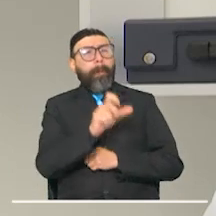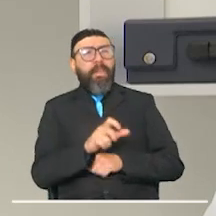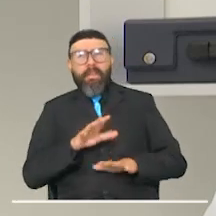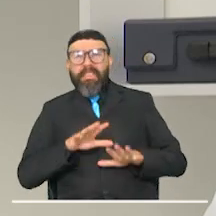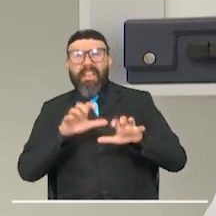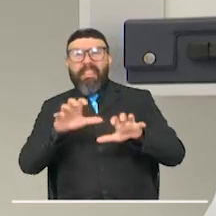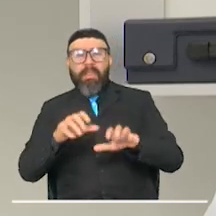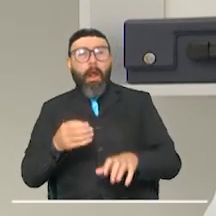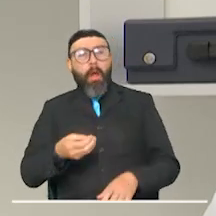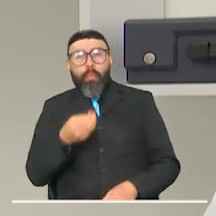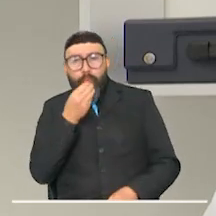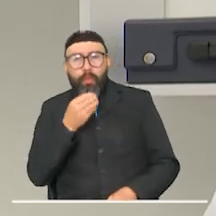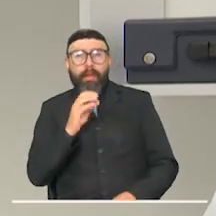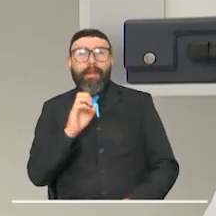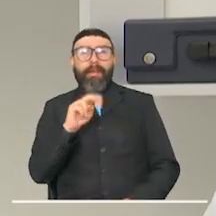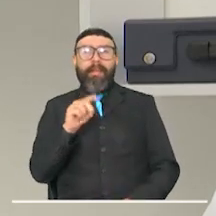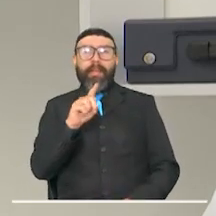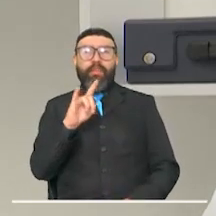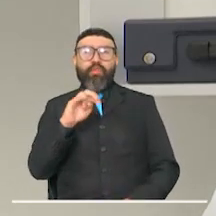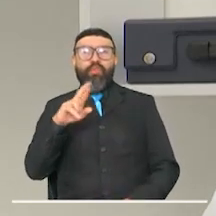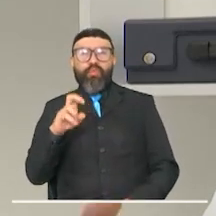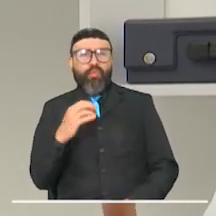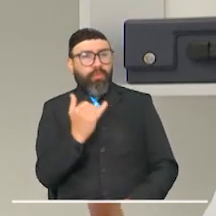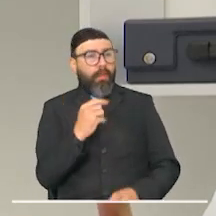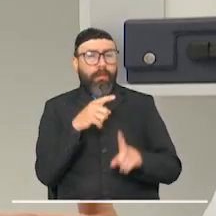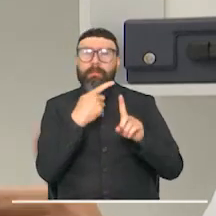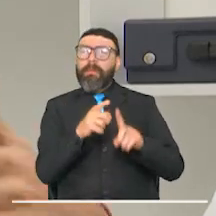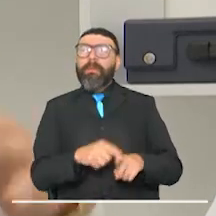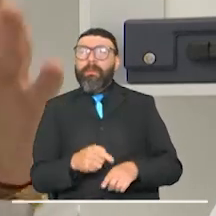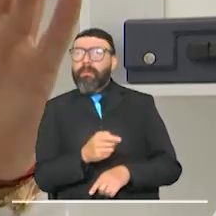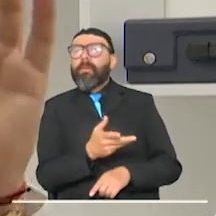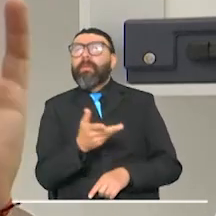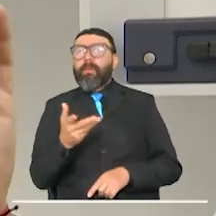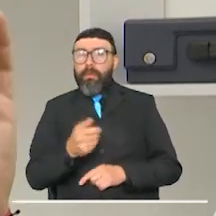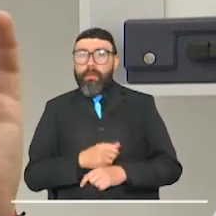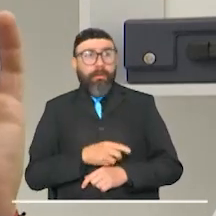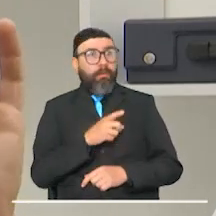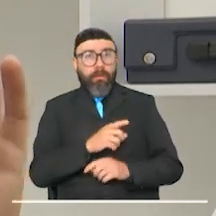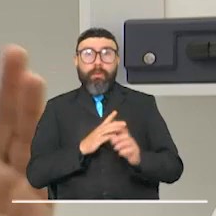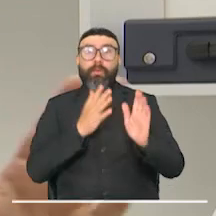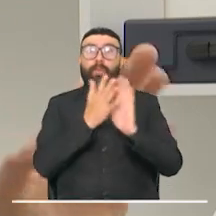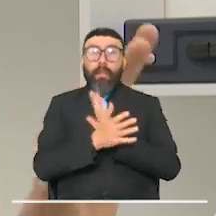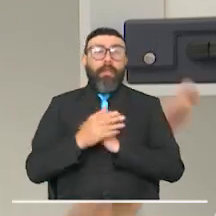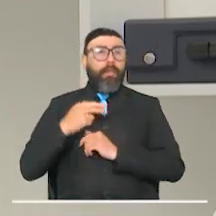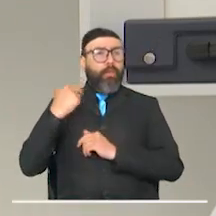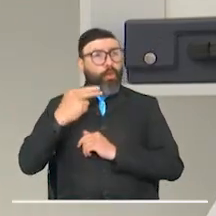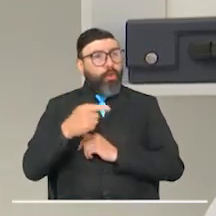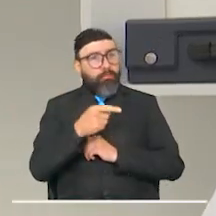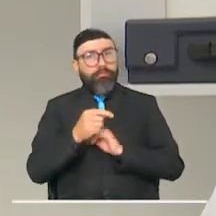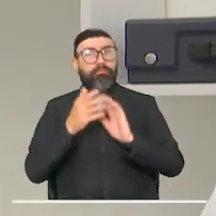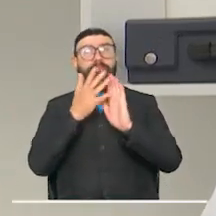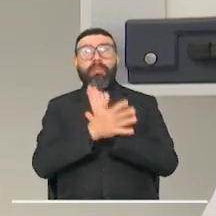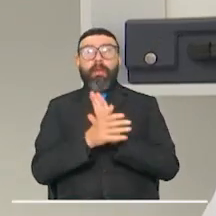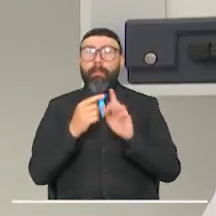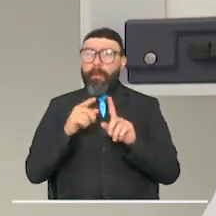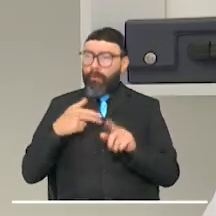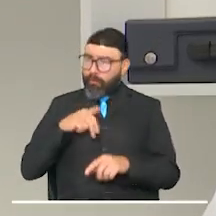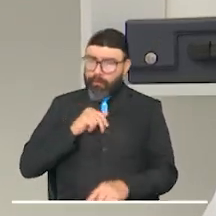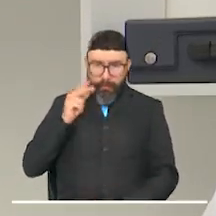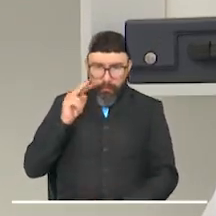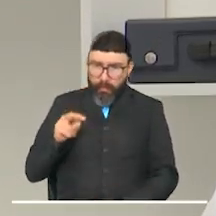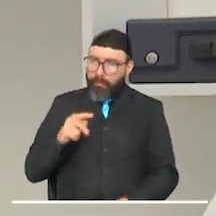cáncer dándole cantidad de productos que nos nos cuentan historias en el papel pero aquí vemos cosas distintas